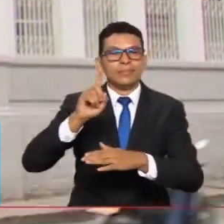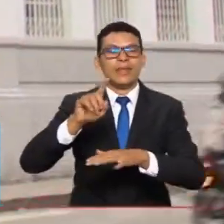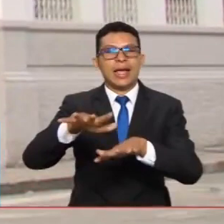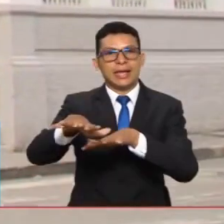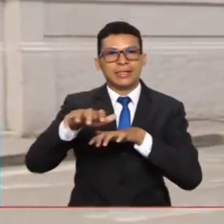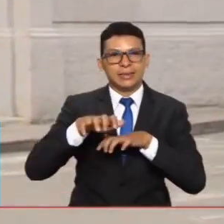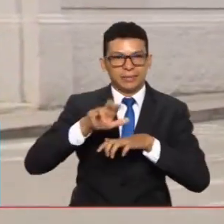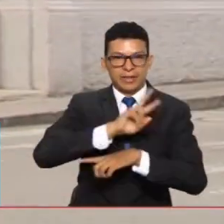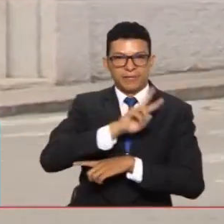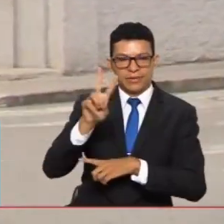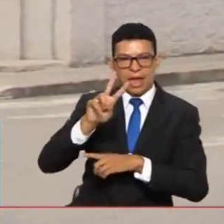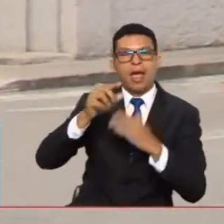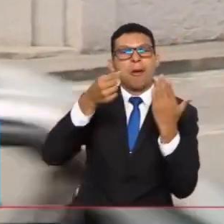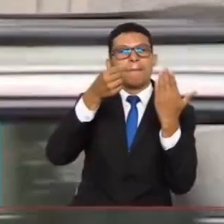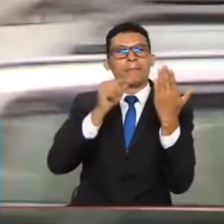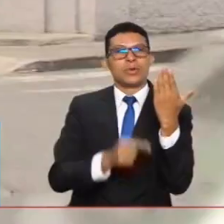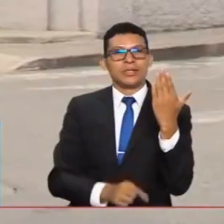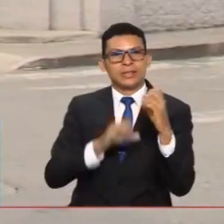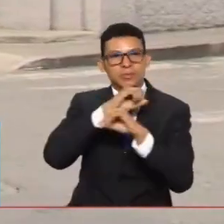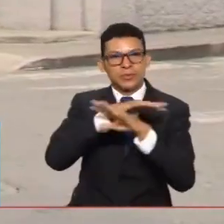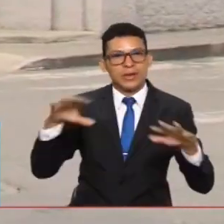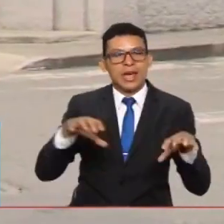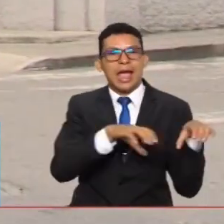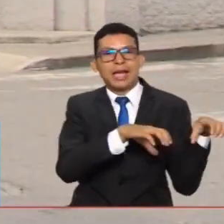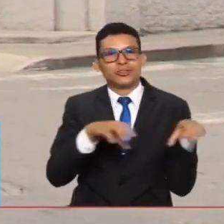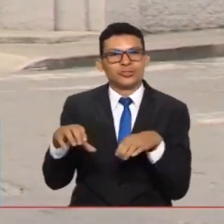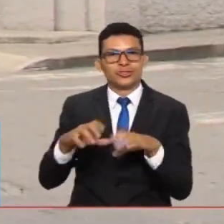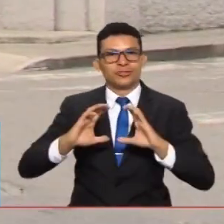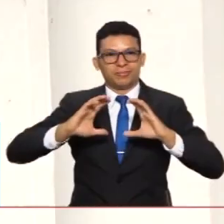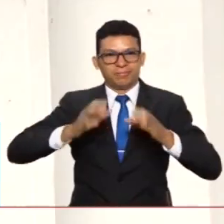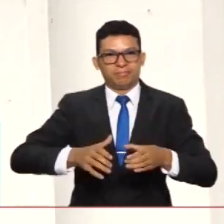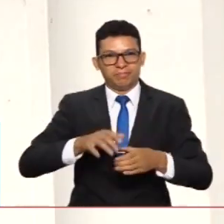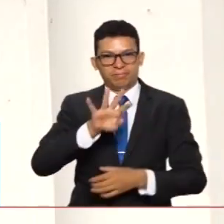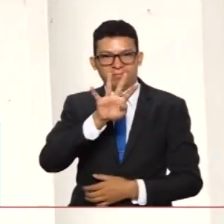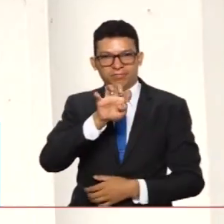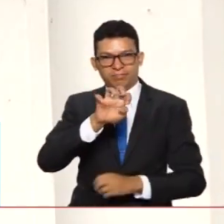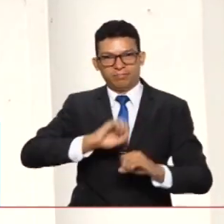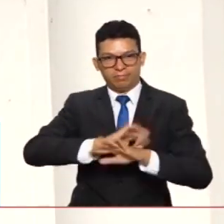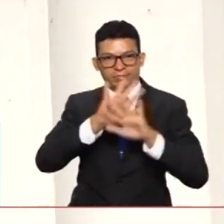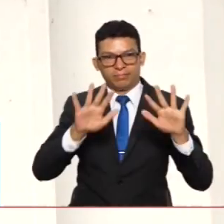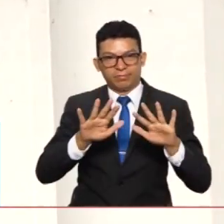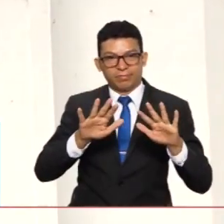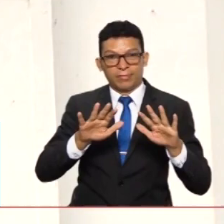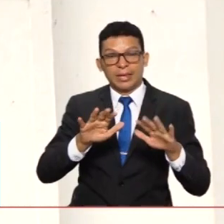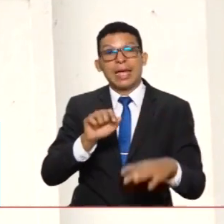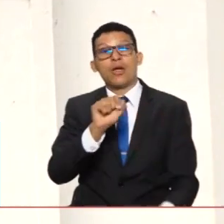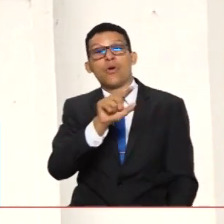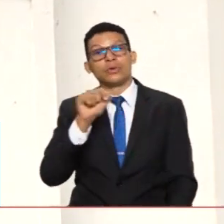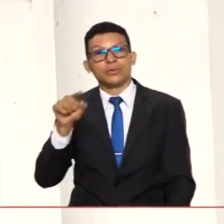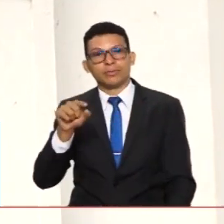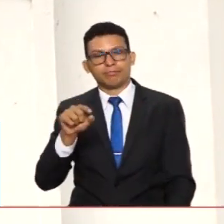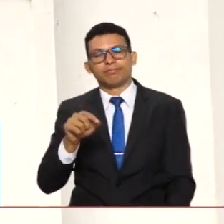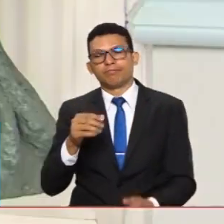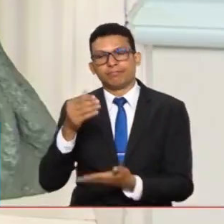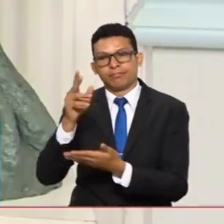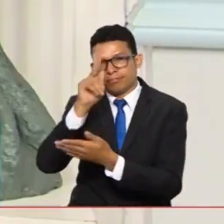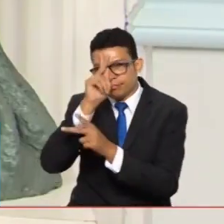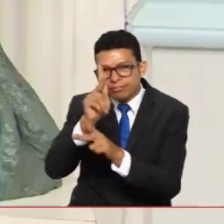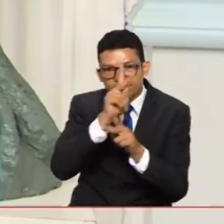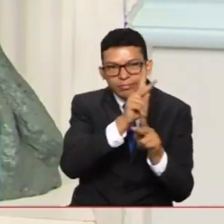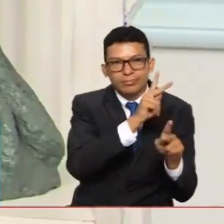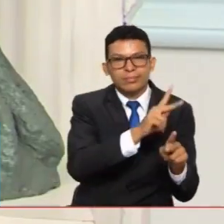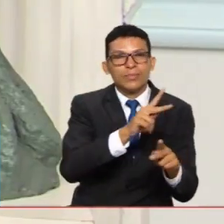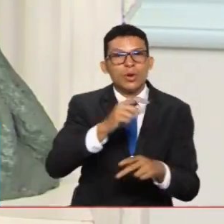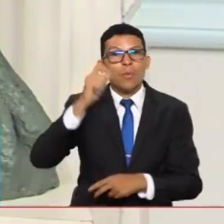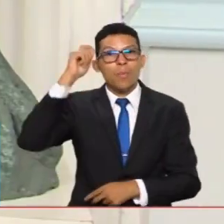Cauca, la política pública de acción comunal a las 9 de la mañana y a las 11, la condecoración a los alcaldes de Buga y Cartago,